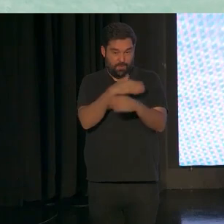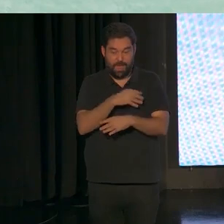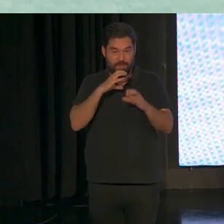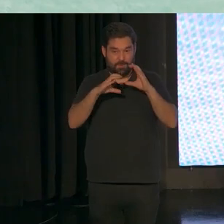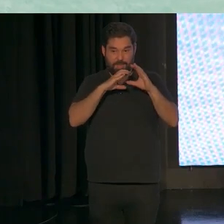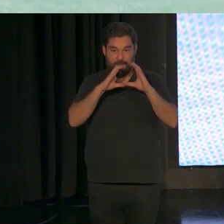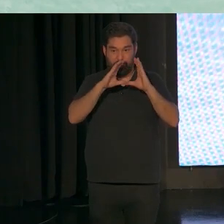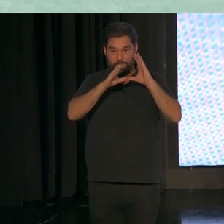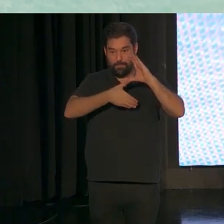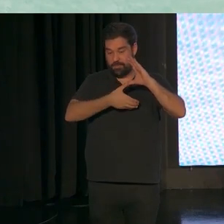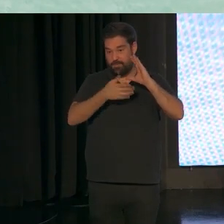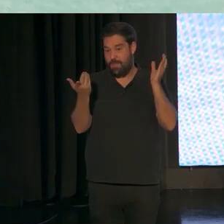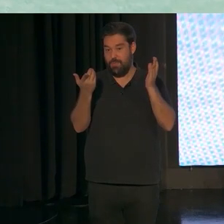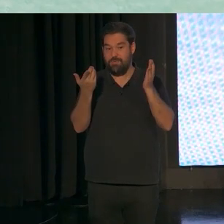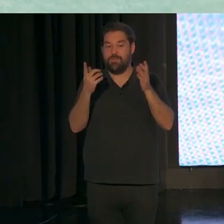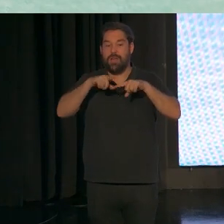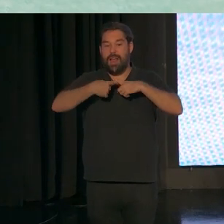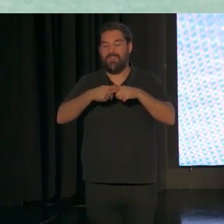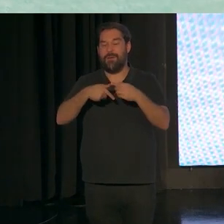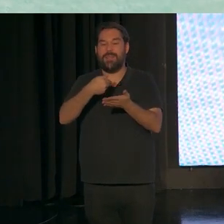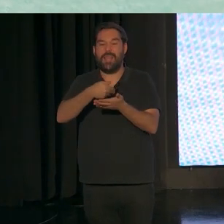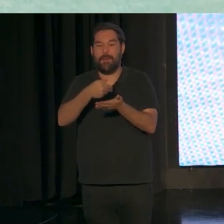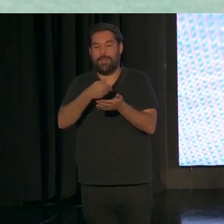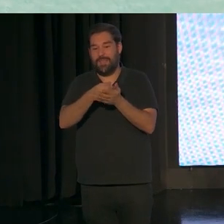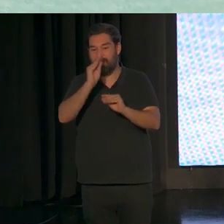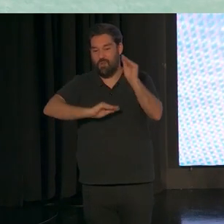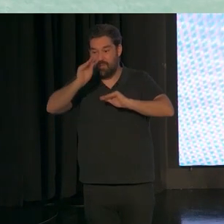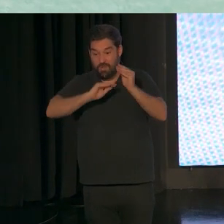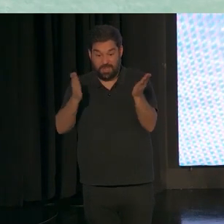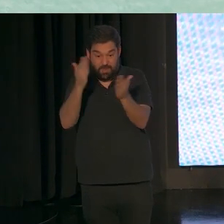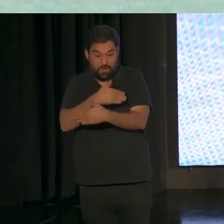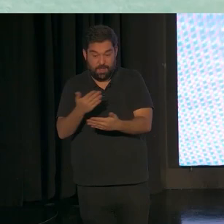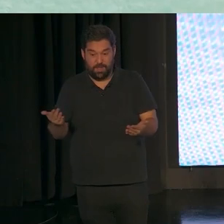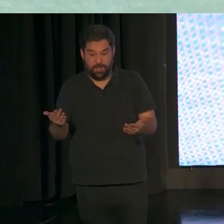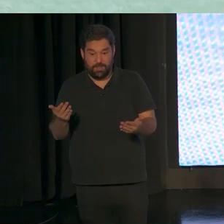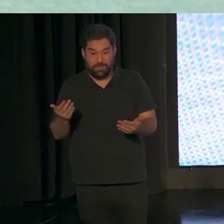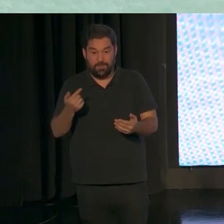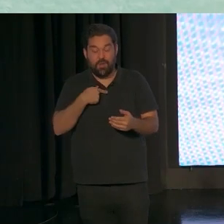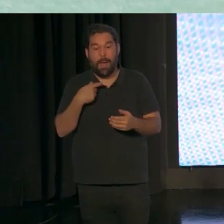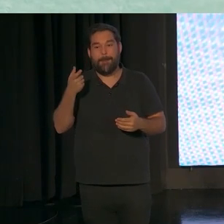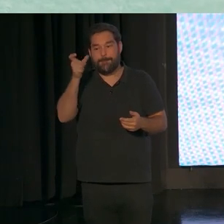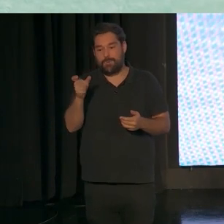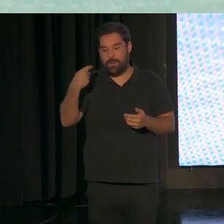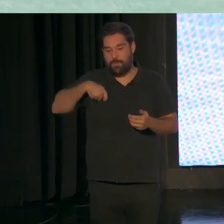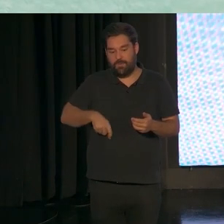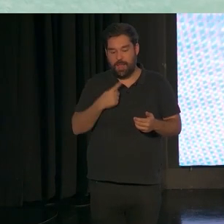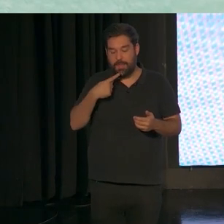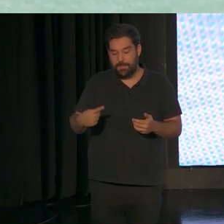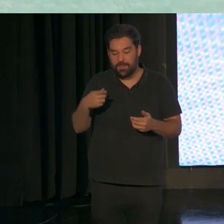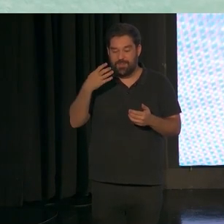se exige a las familias que den soluciones que no están alcance de ellas Cuántas veces yo le he dicho a un profesional Pero tú crees que si esta